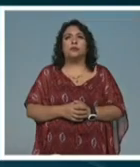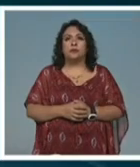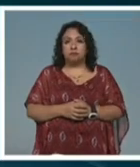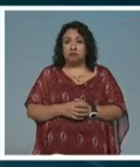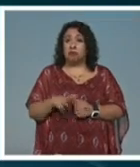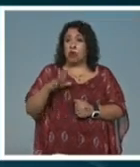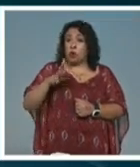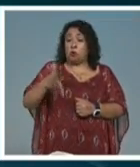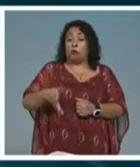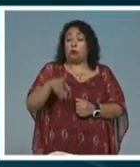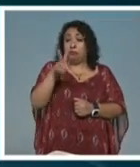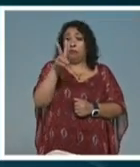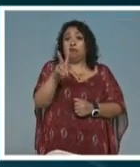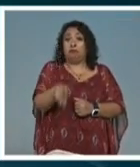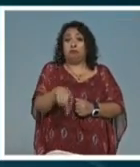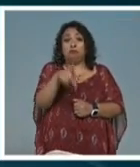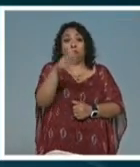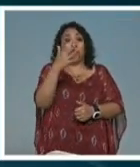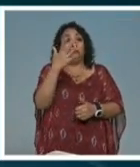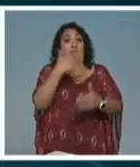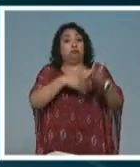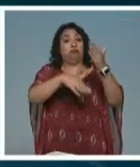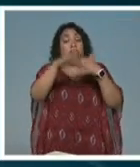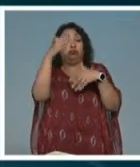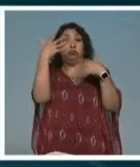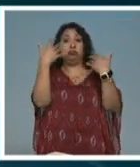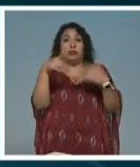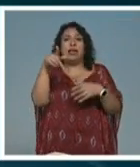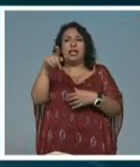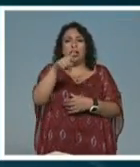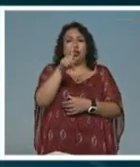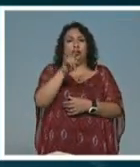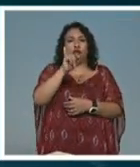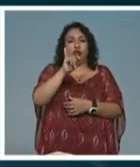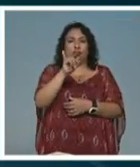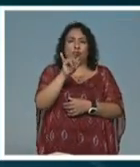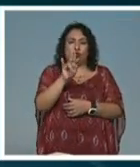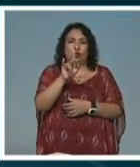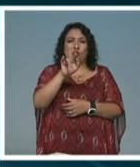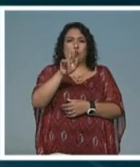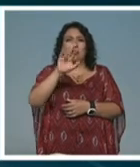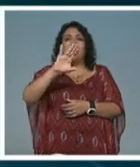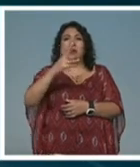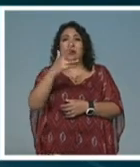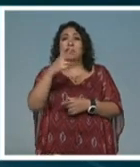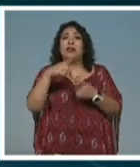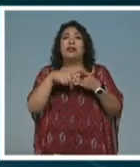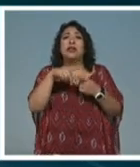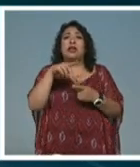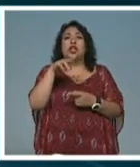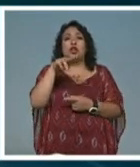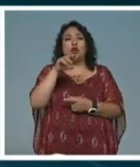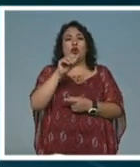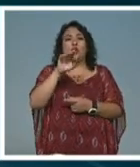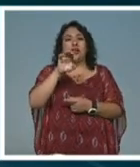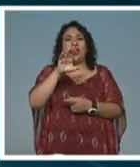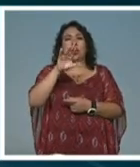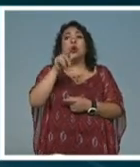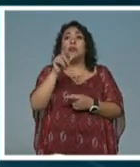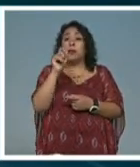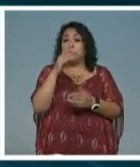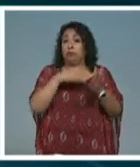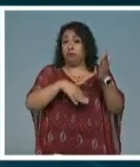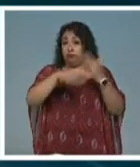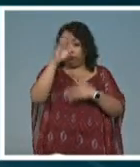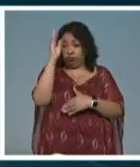Qué orgullo, la verdad, que esté triunfando allá. Por cierto, en Zúrich también el bajo Noé Colín triunfó en la Ópera Studio